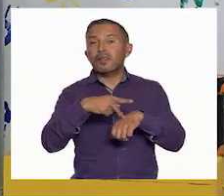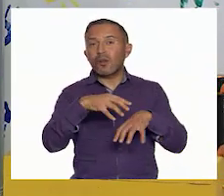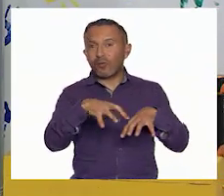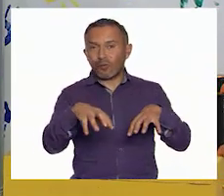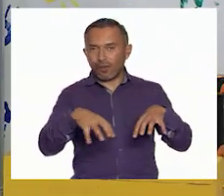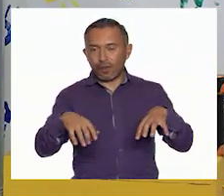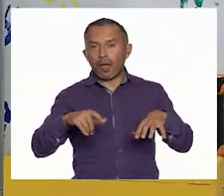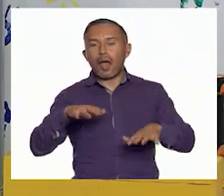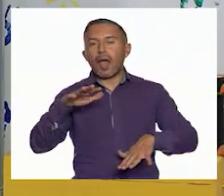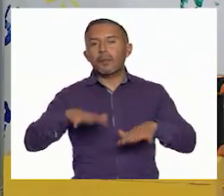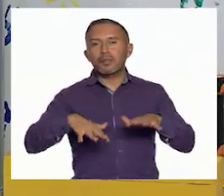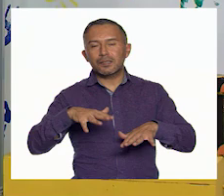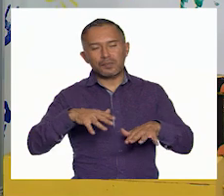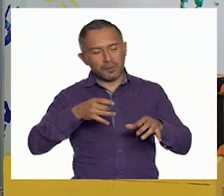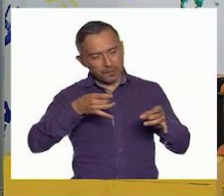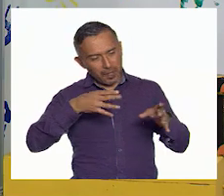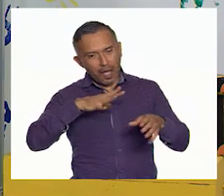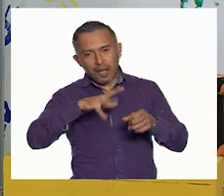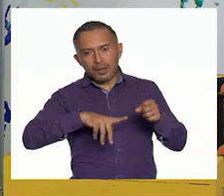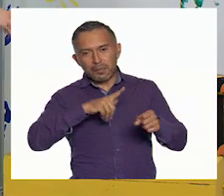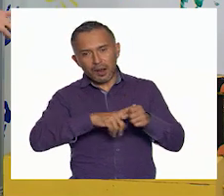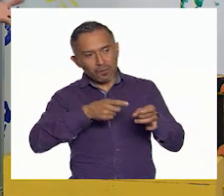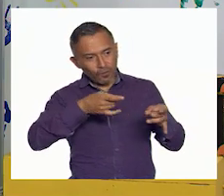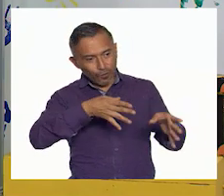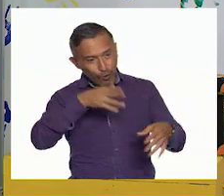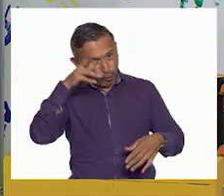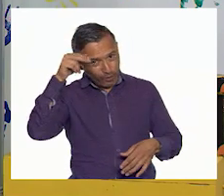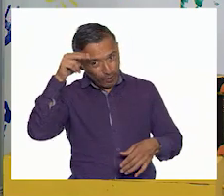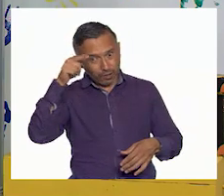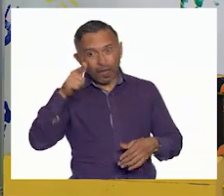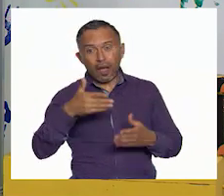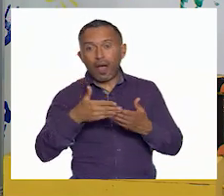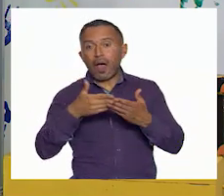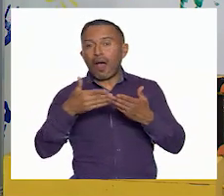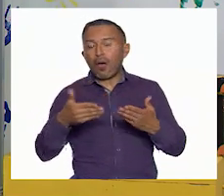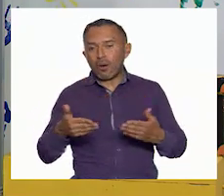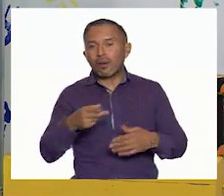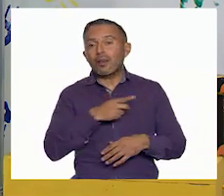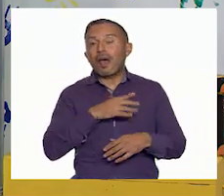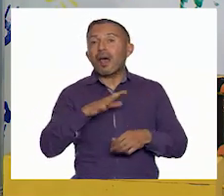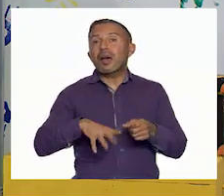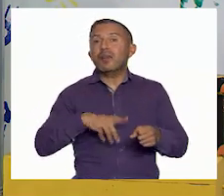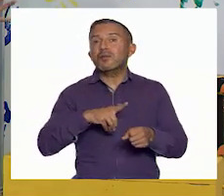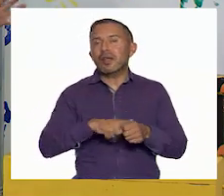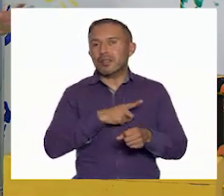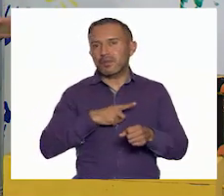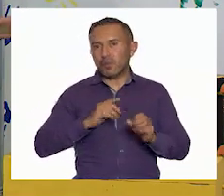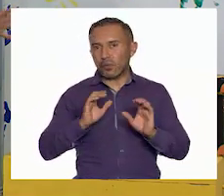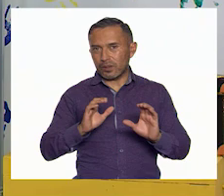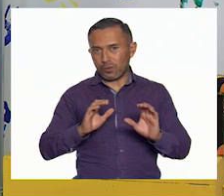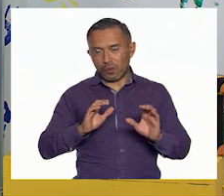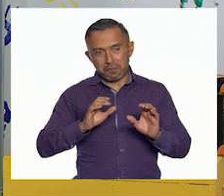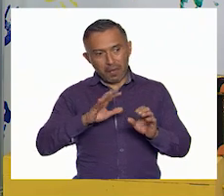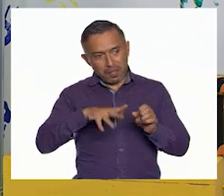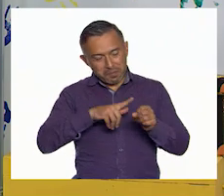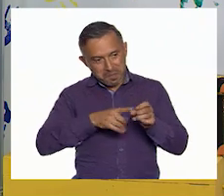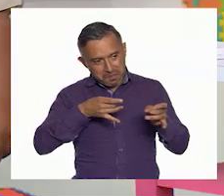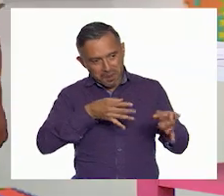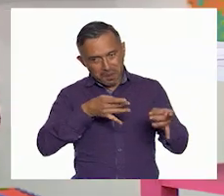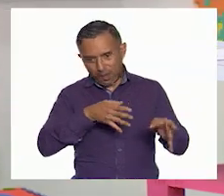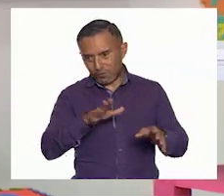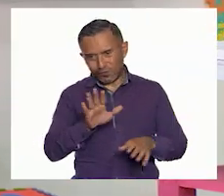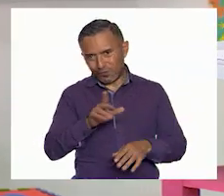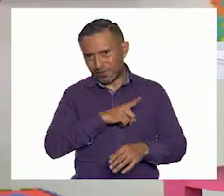también de pronto cazaba a algunos animales como conejos. Ahora hay que cuidar muchísimo a los animales, no practicar la cacería. Muy bien,